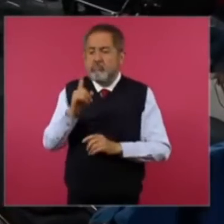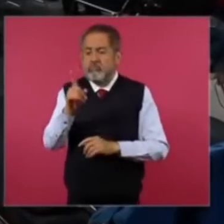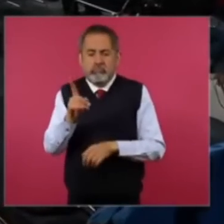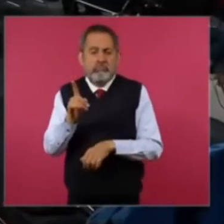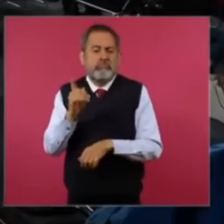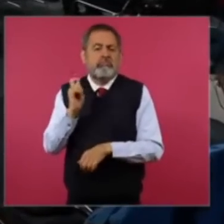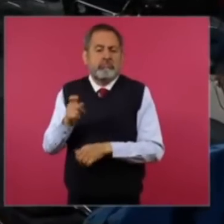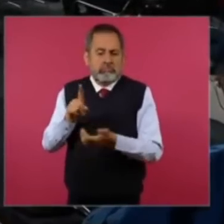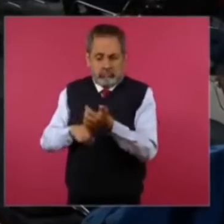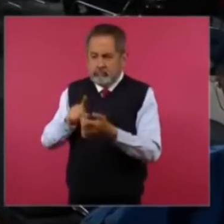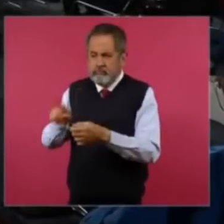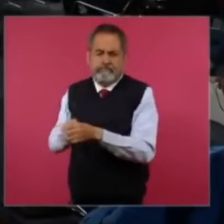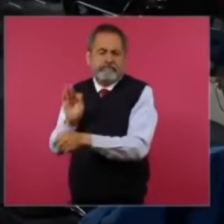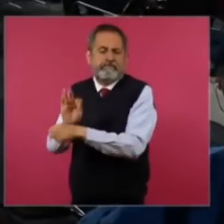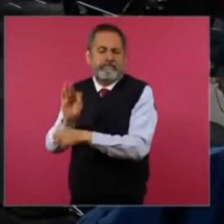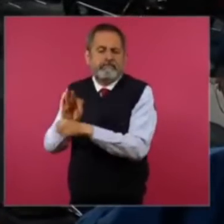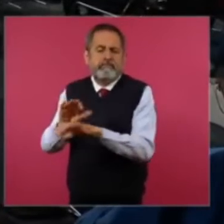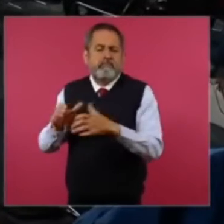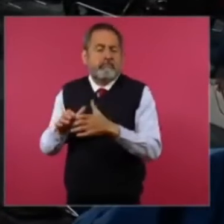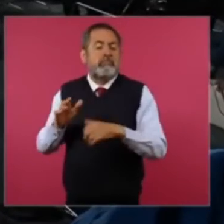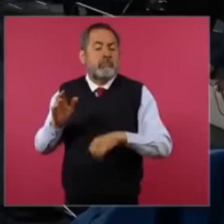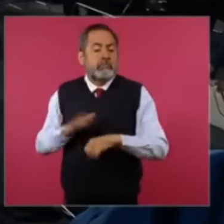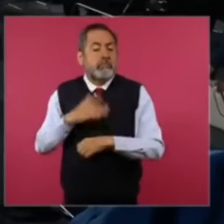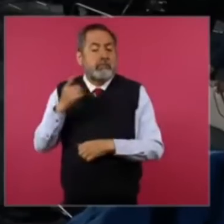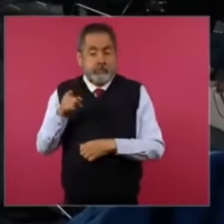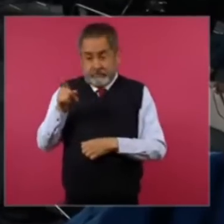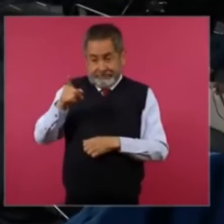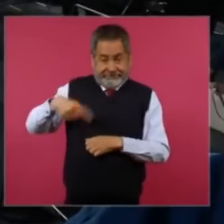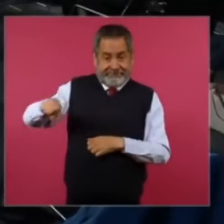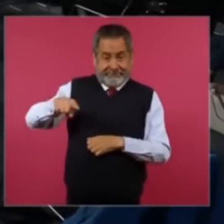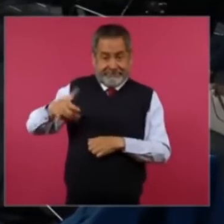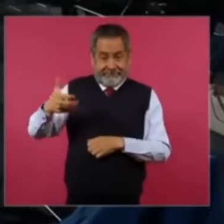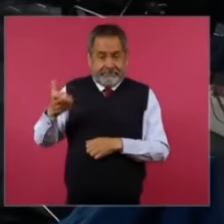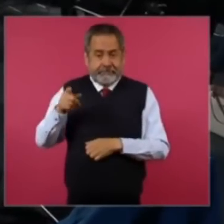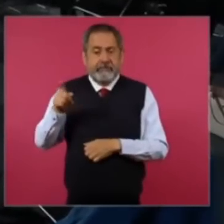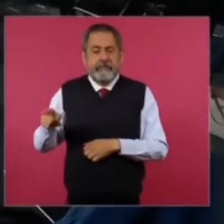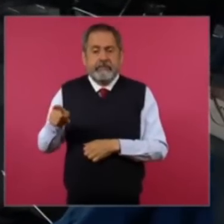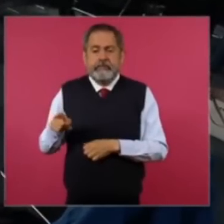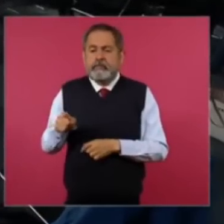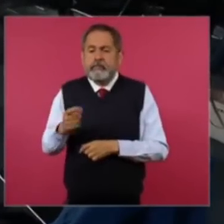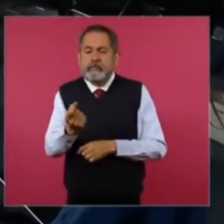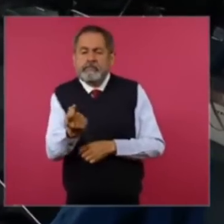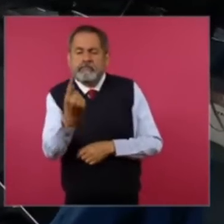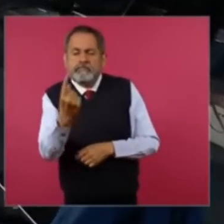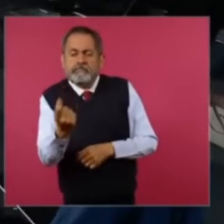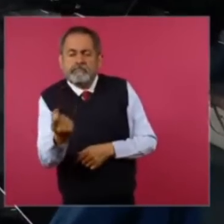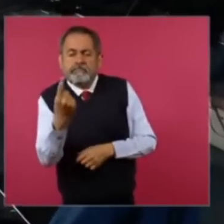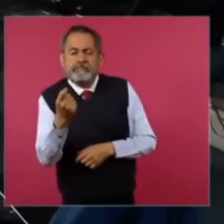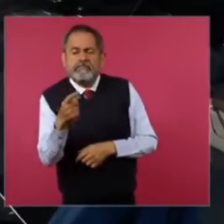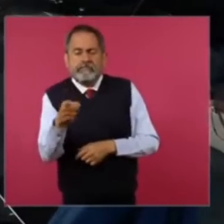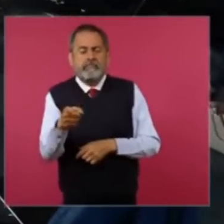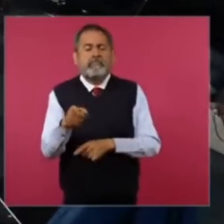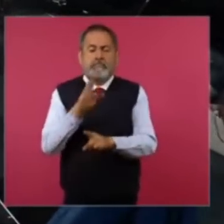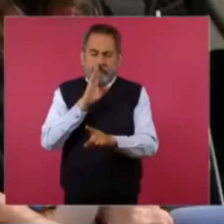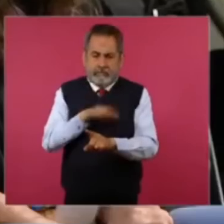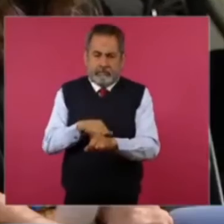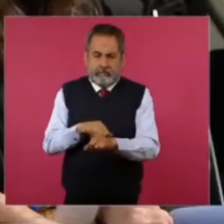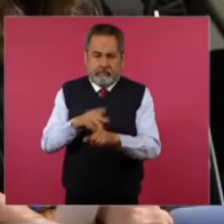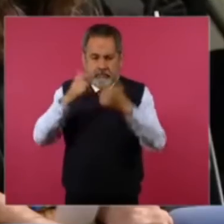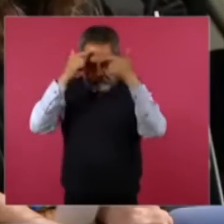de derechos humanos que se han convertido en instrumento de los conservadores. En los hechos se